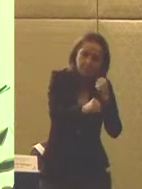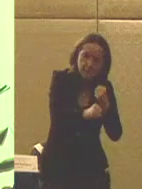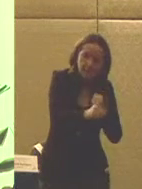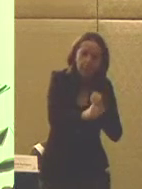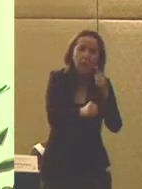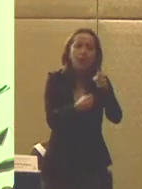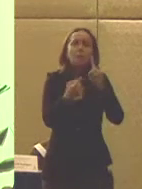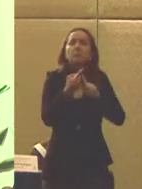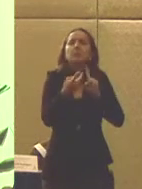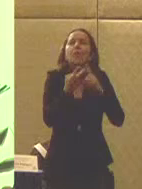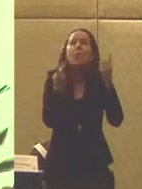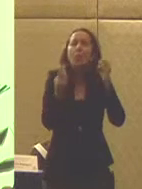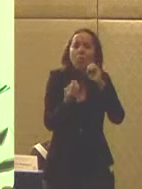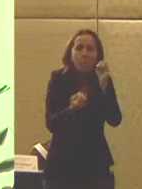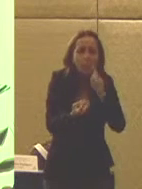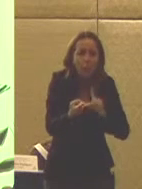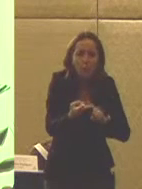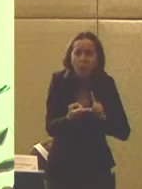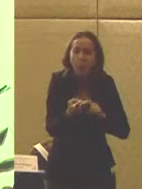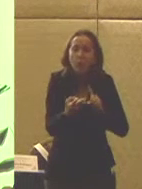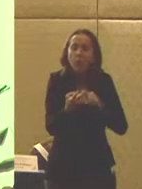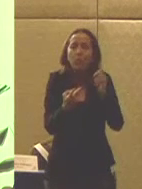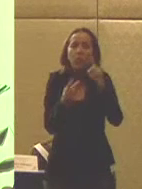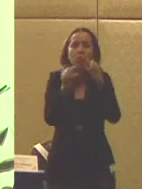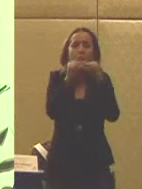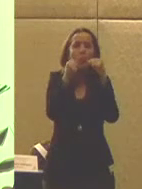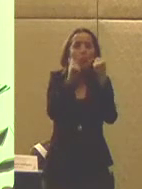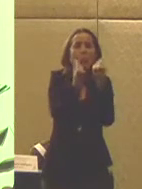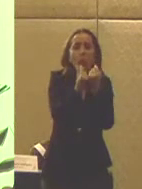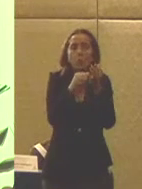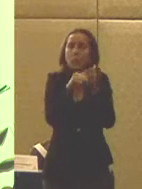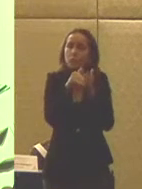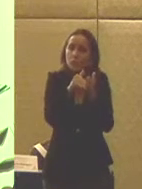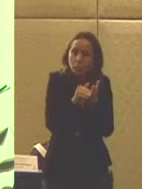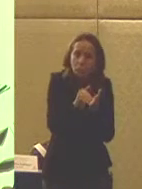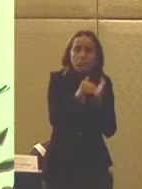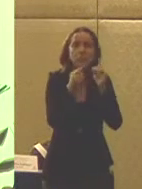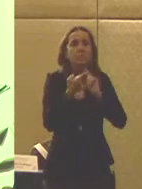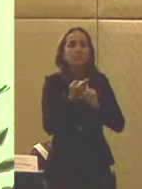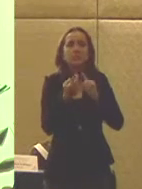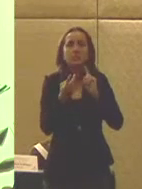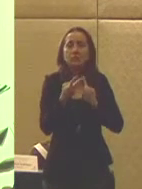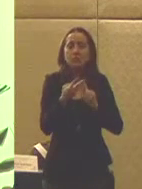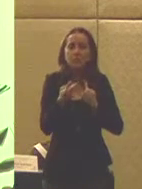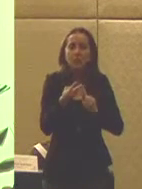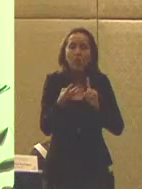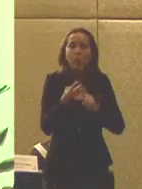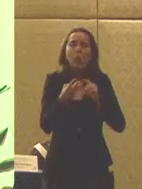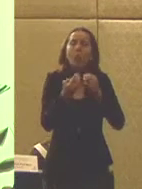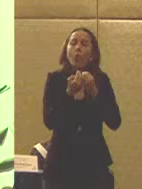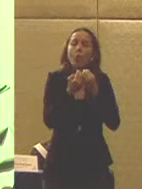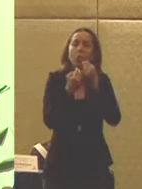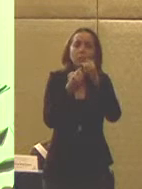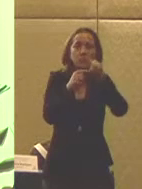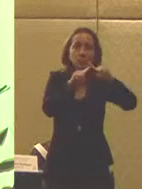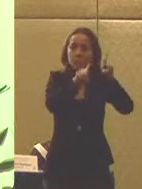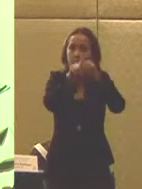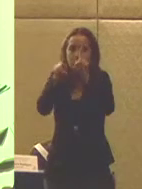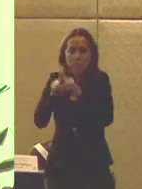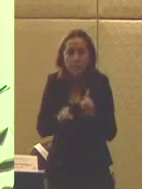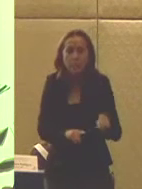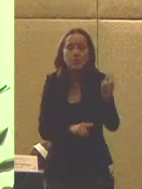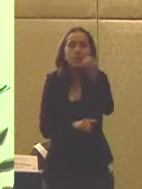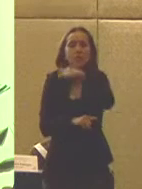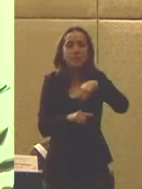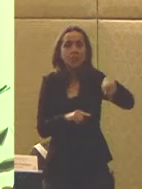población, la identificación de grupos vulnerables, la programación de créditos productivos, y en algunos casos, pues